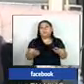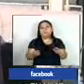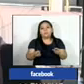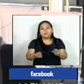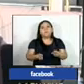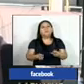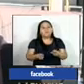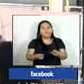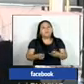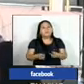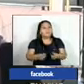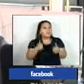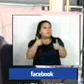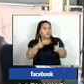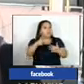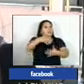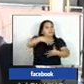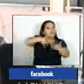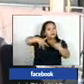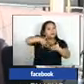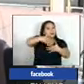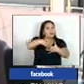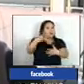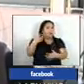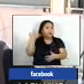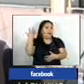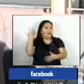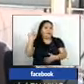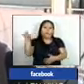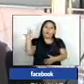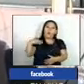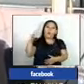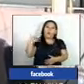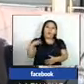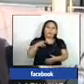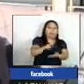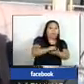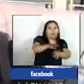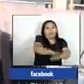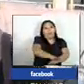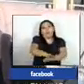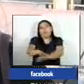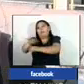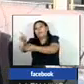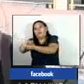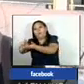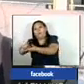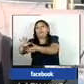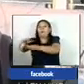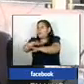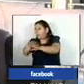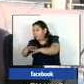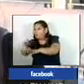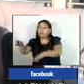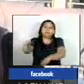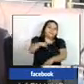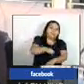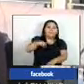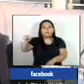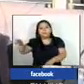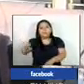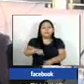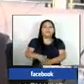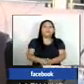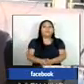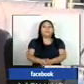Sí, una muy buena convivencia, cosa de que se había hecho como costumbre, ir a dejar al niño y lo recoger hasta la tarde. Y bueno,